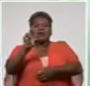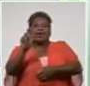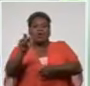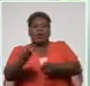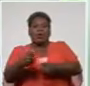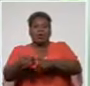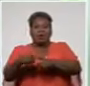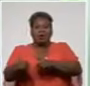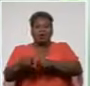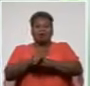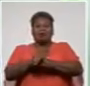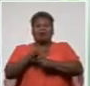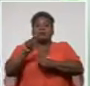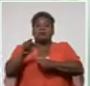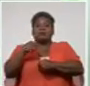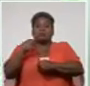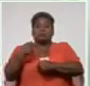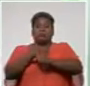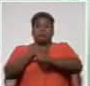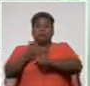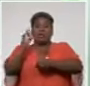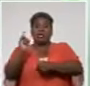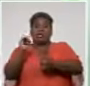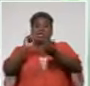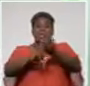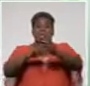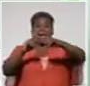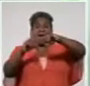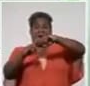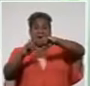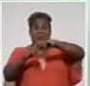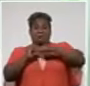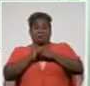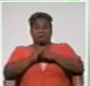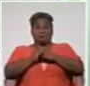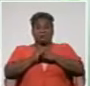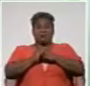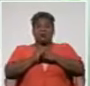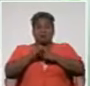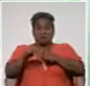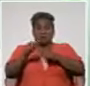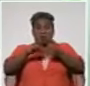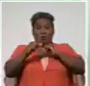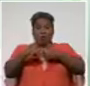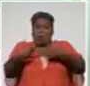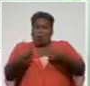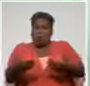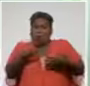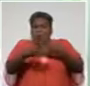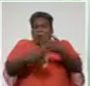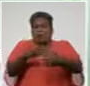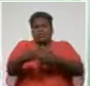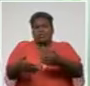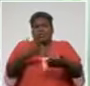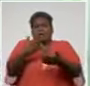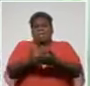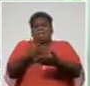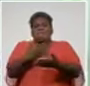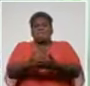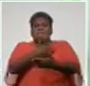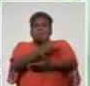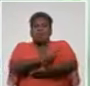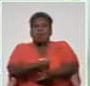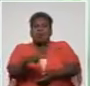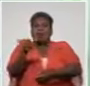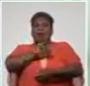en el IPK y en el Hospital Hermanos Avenjeira, tanto de cómo se procesan las muestras y también la